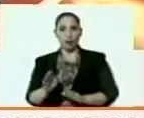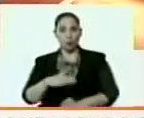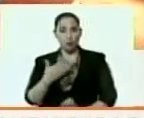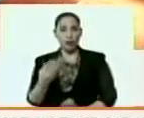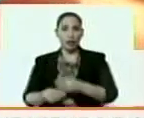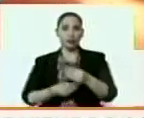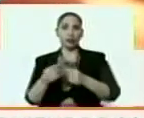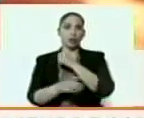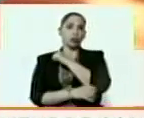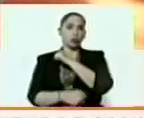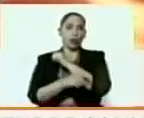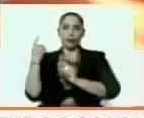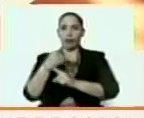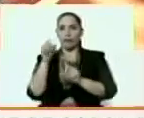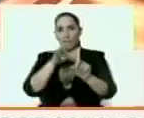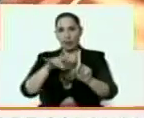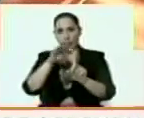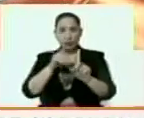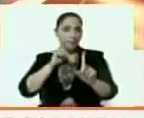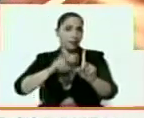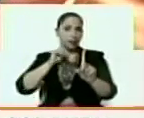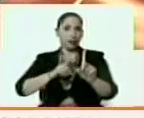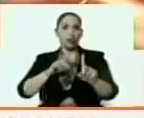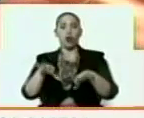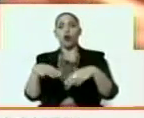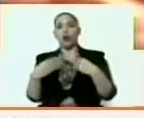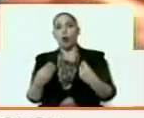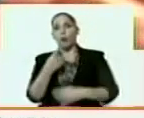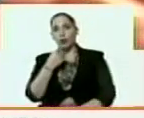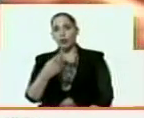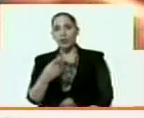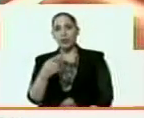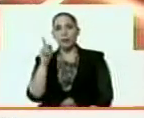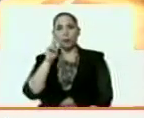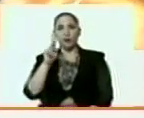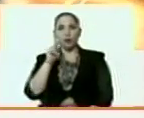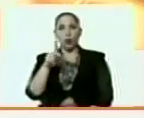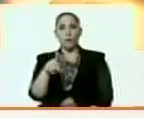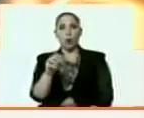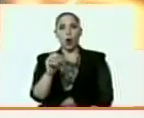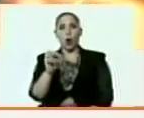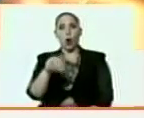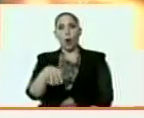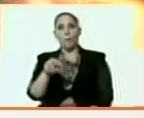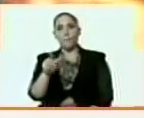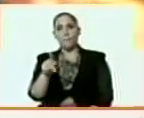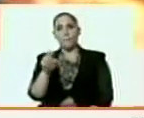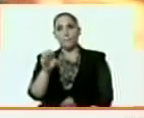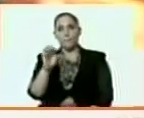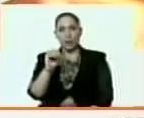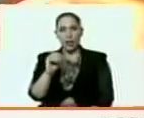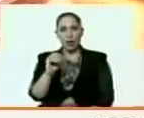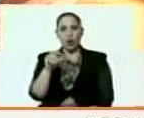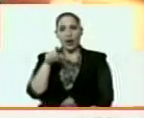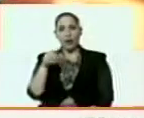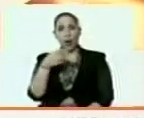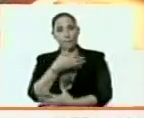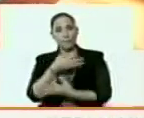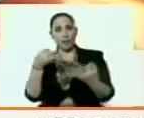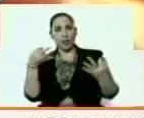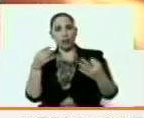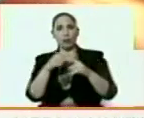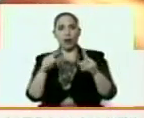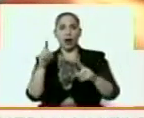estafa, deben engañar, deben mentir, como se lo dice su profesor Pompeo, ¿no? Que ellos son expertos en mentir, engañar y robar. Aquí cumple